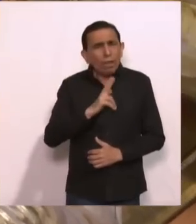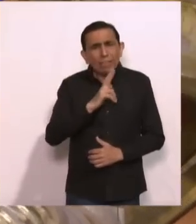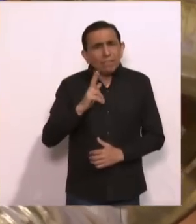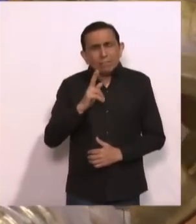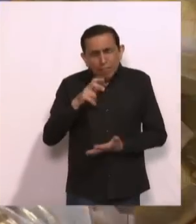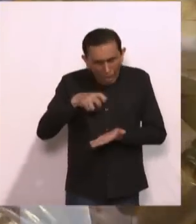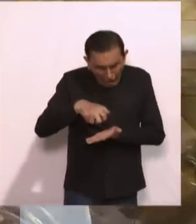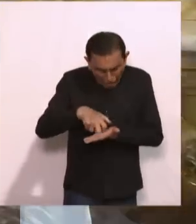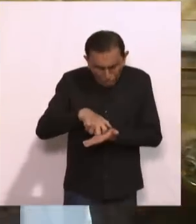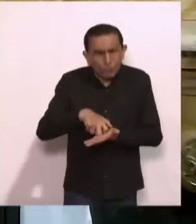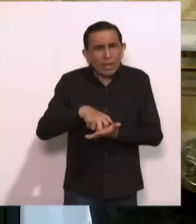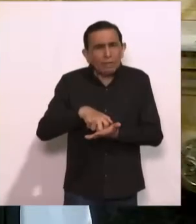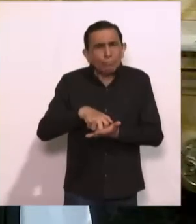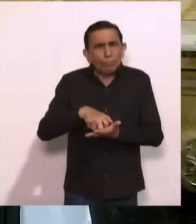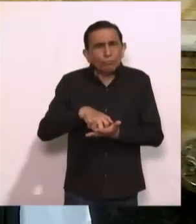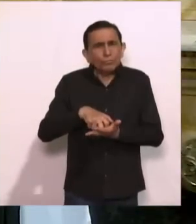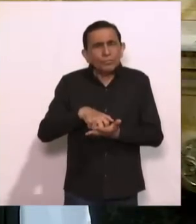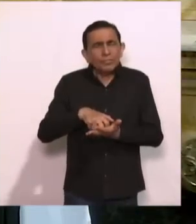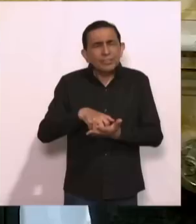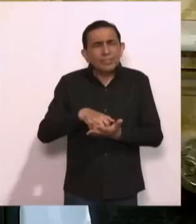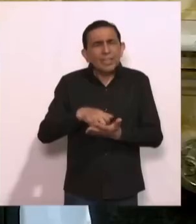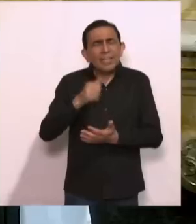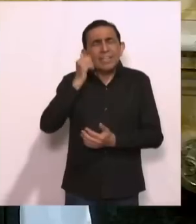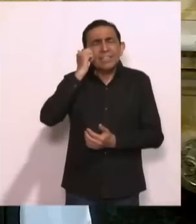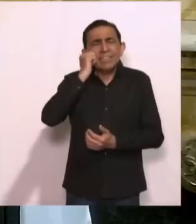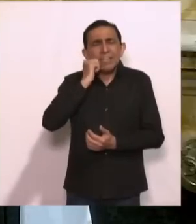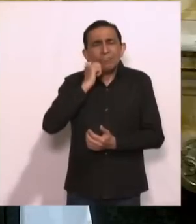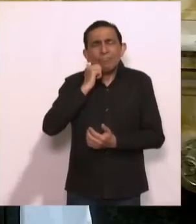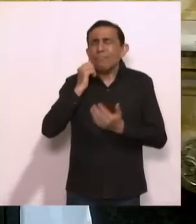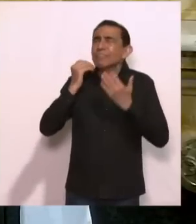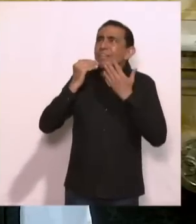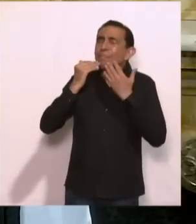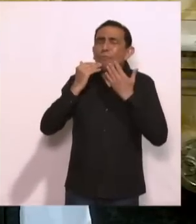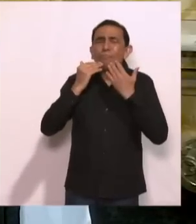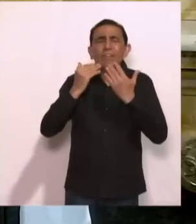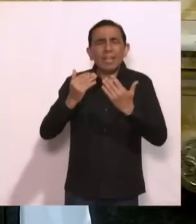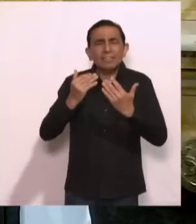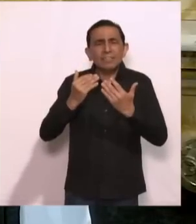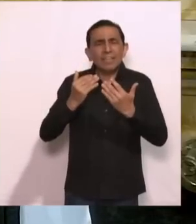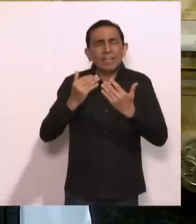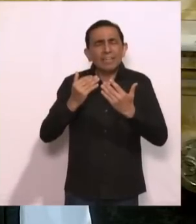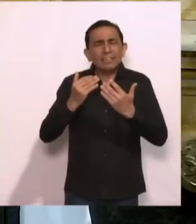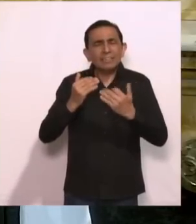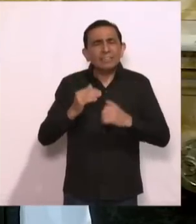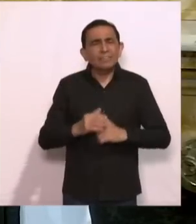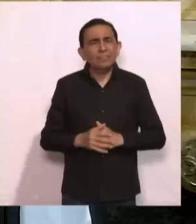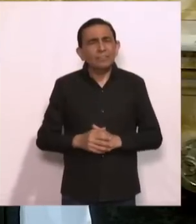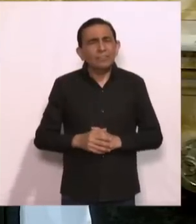te adoramos, te glorificamos, te damos gracias.